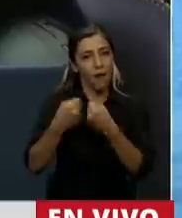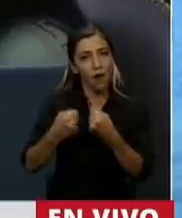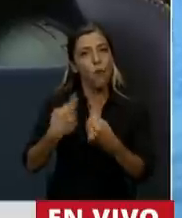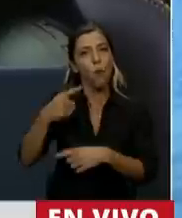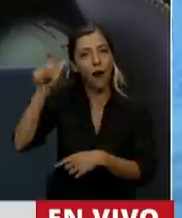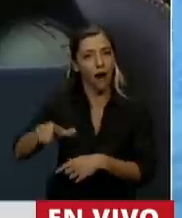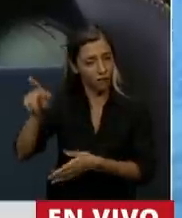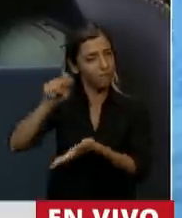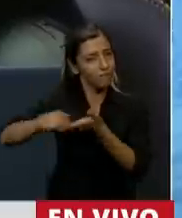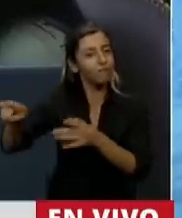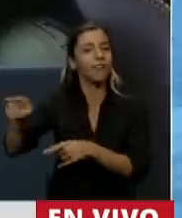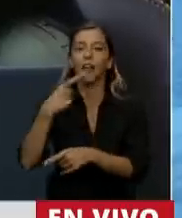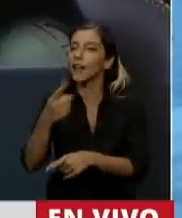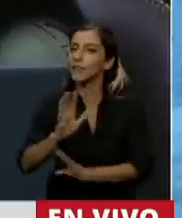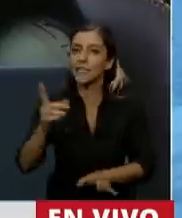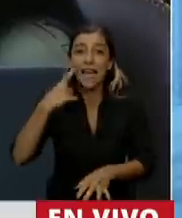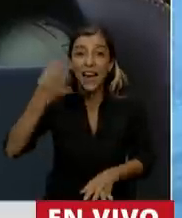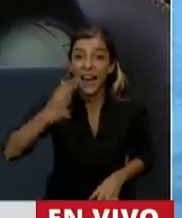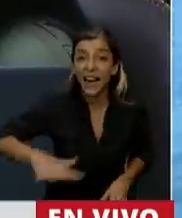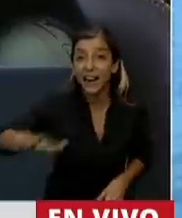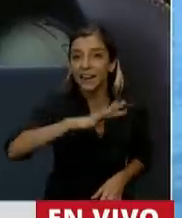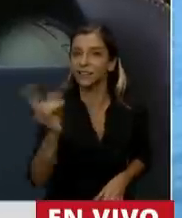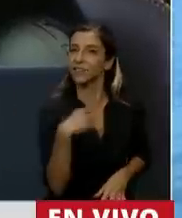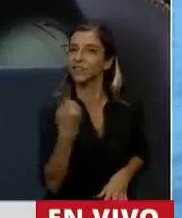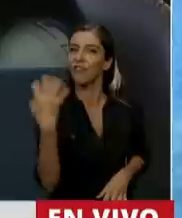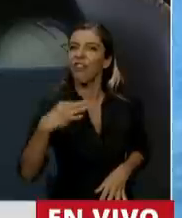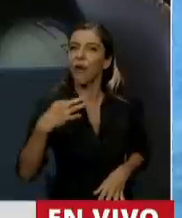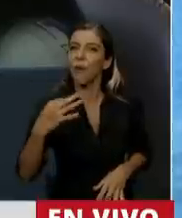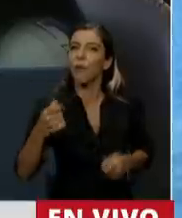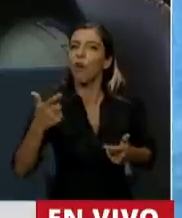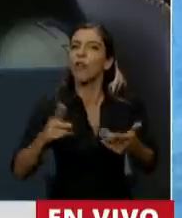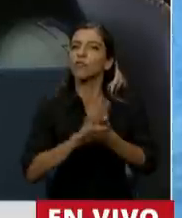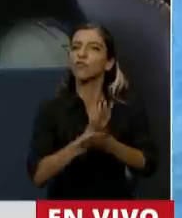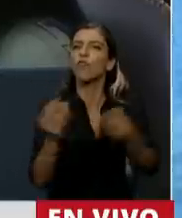esta realidad debe ser enfrentada no con la policía, sino con la salud